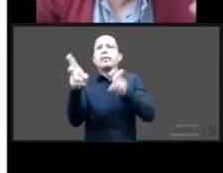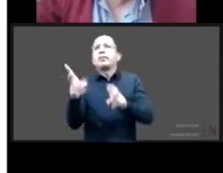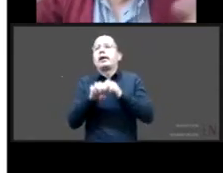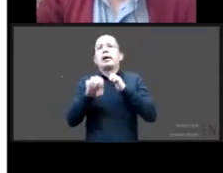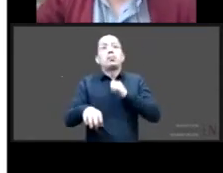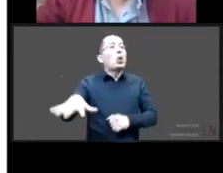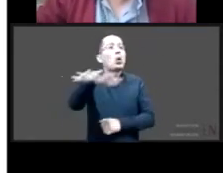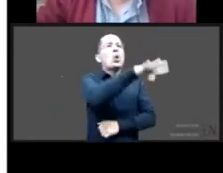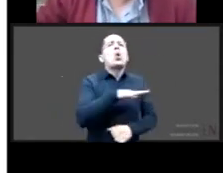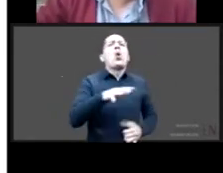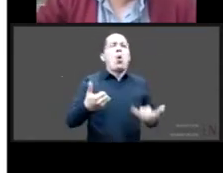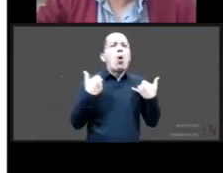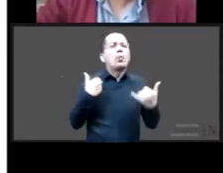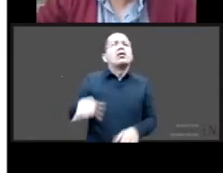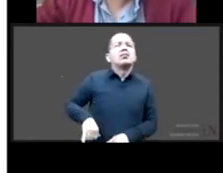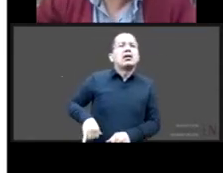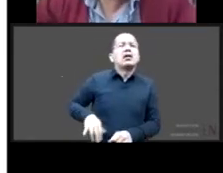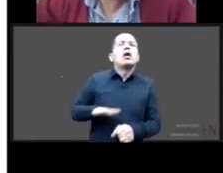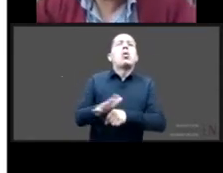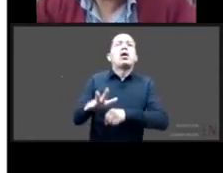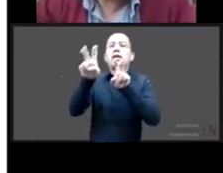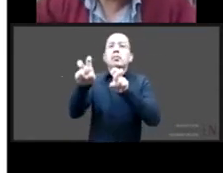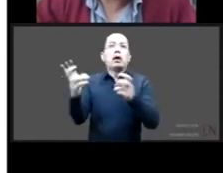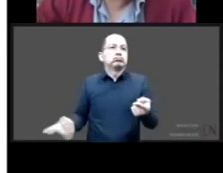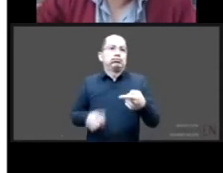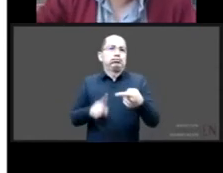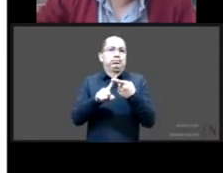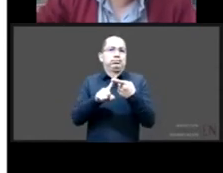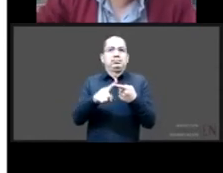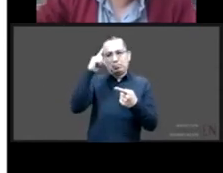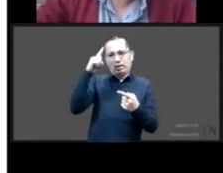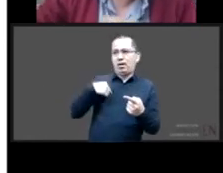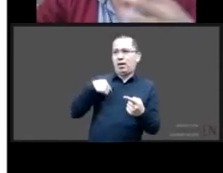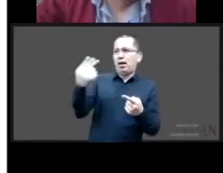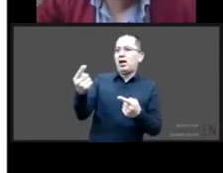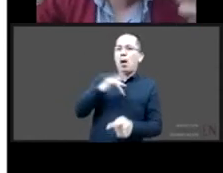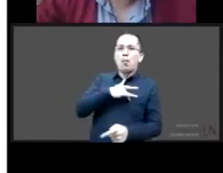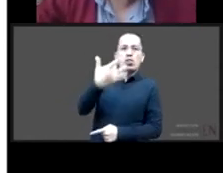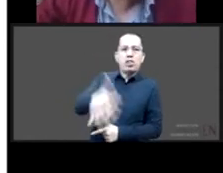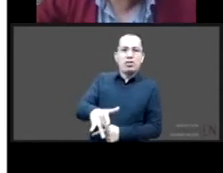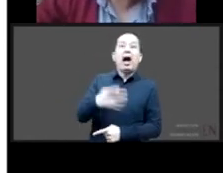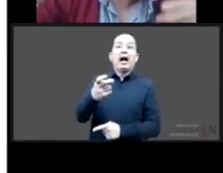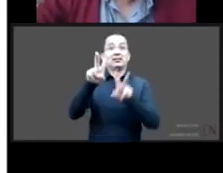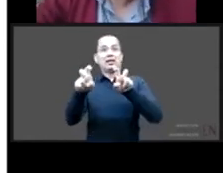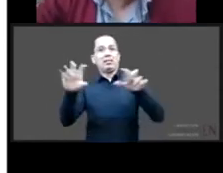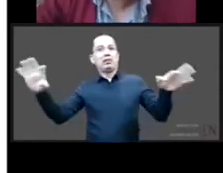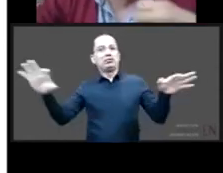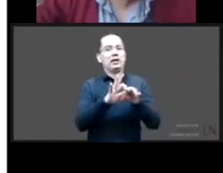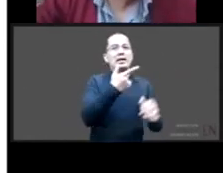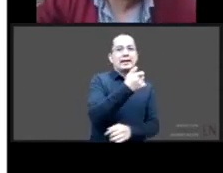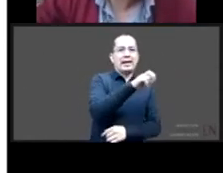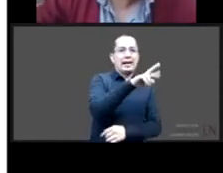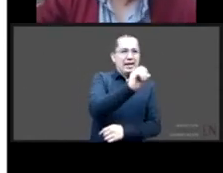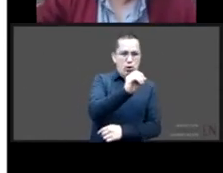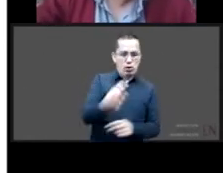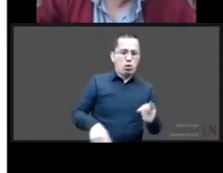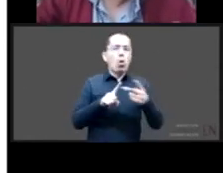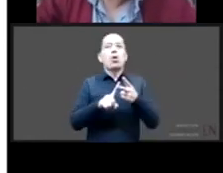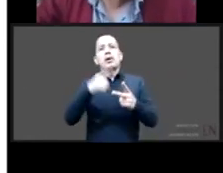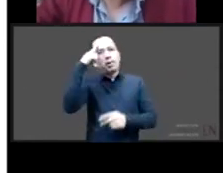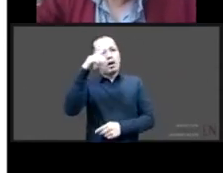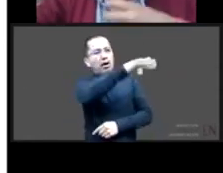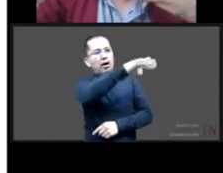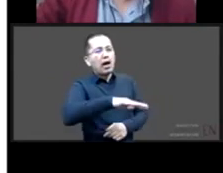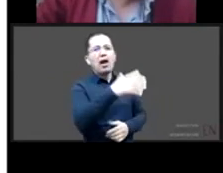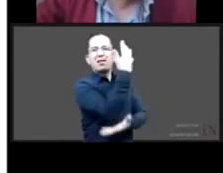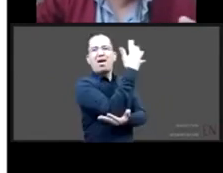es una oportunidad para aprender esas capacidades o querer hacer cambio social, transformar realidades ambientales o de otro tipo en la